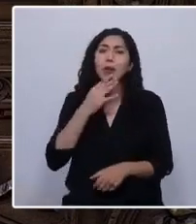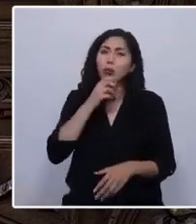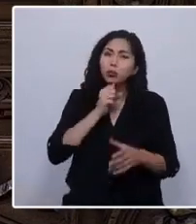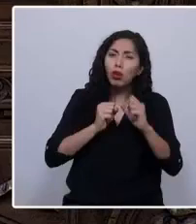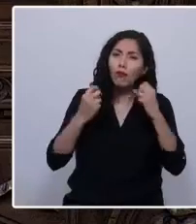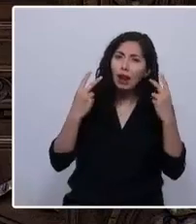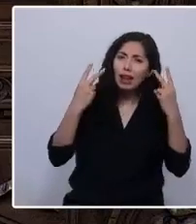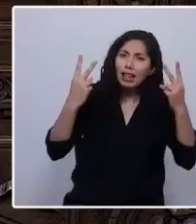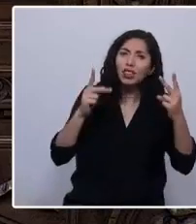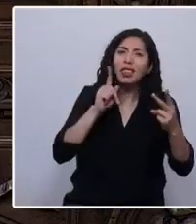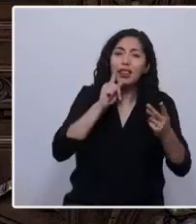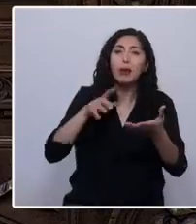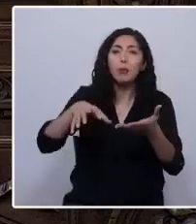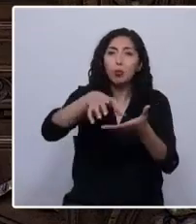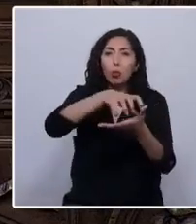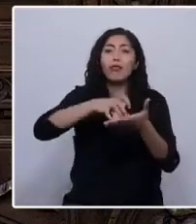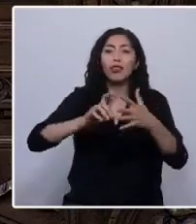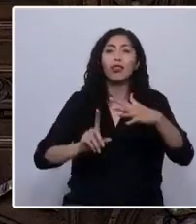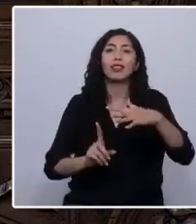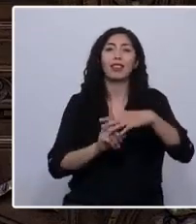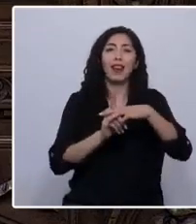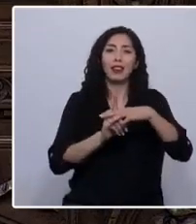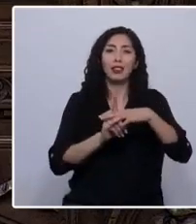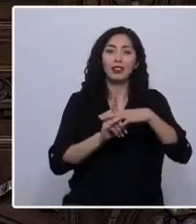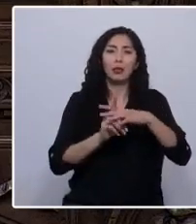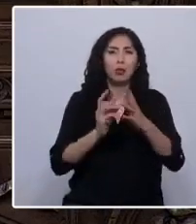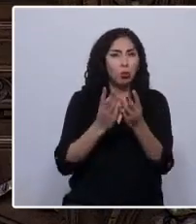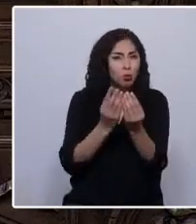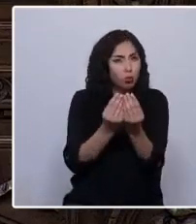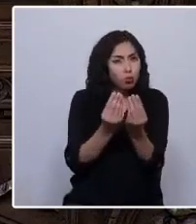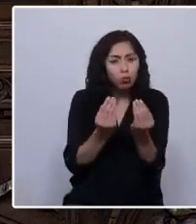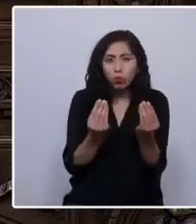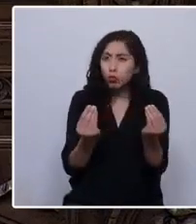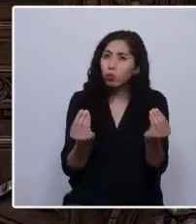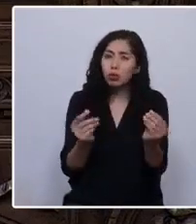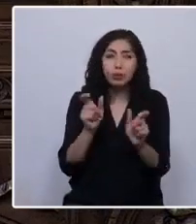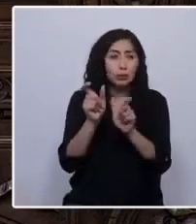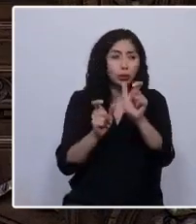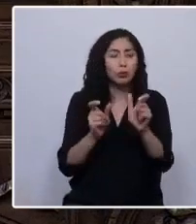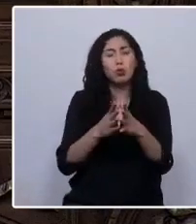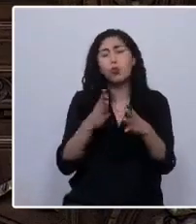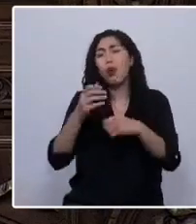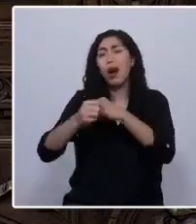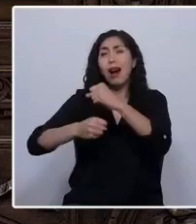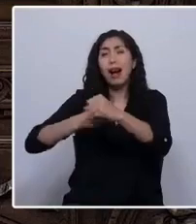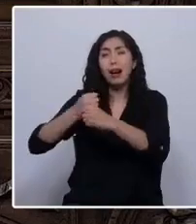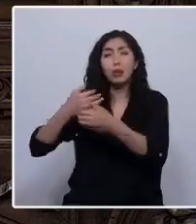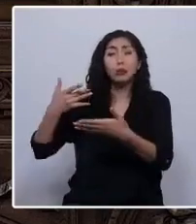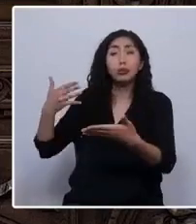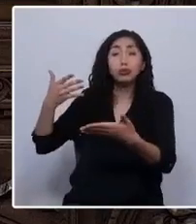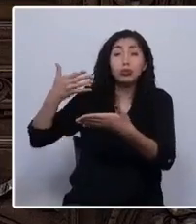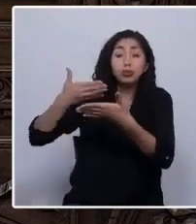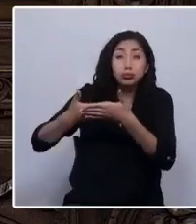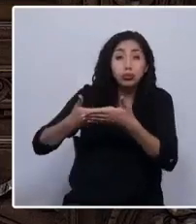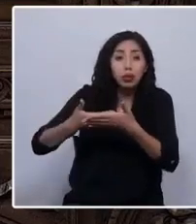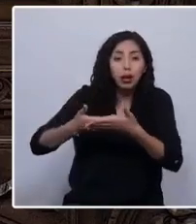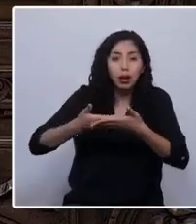centenaria de los pueblos originarios, tantos y tantas, por tantos años, pavimentaron este